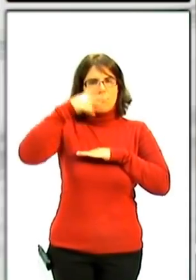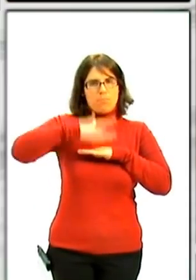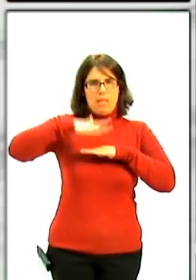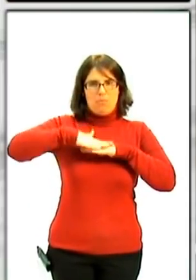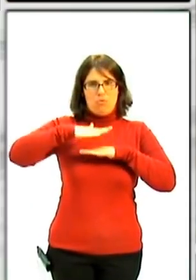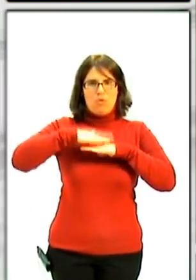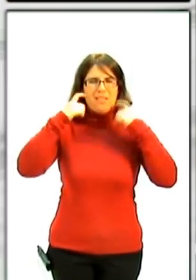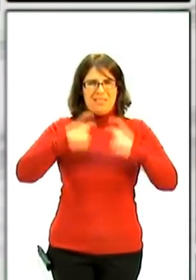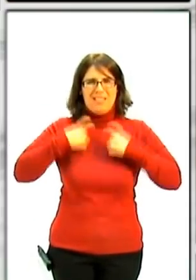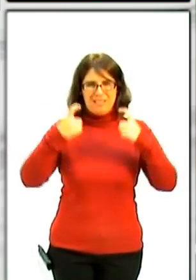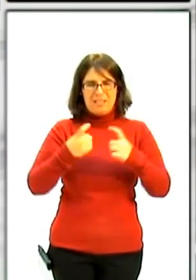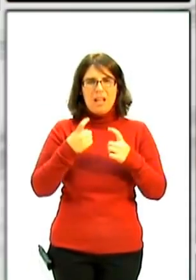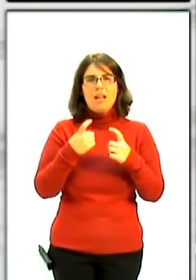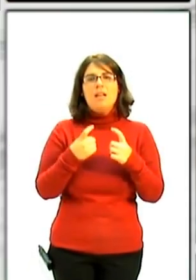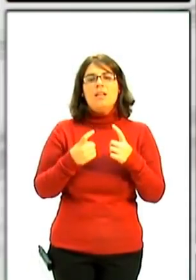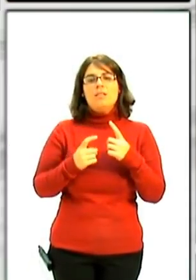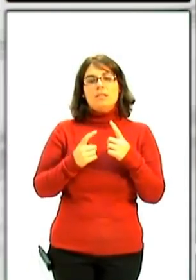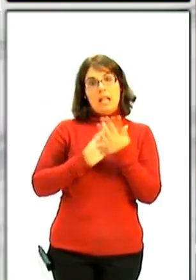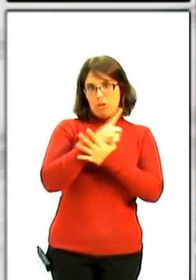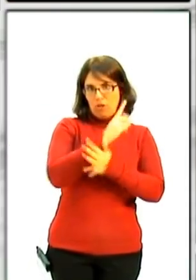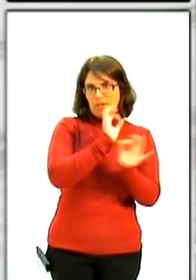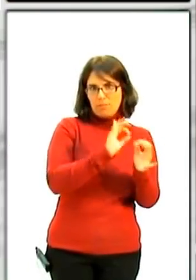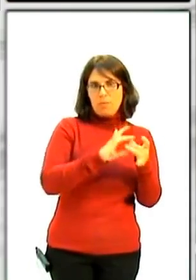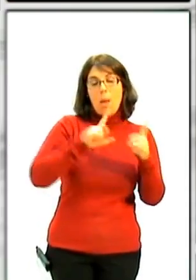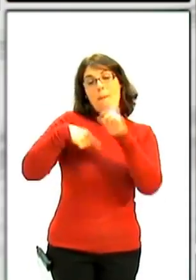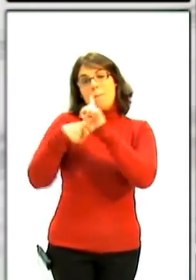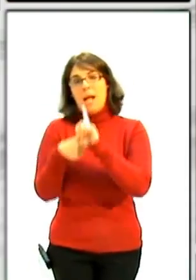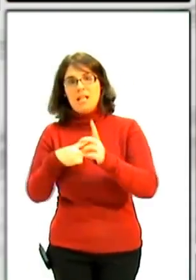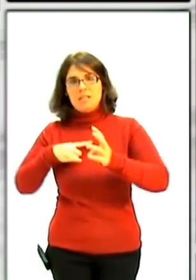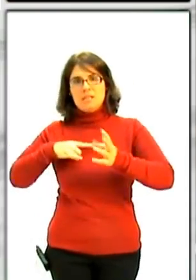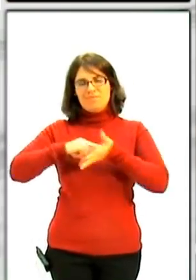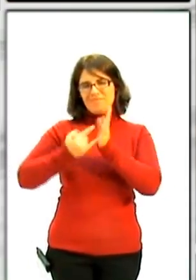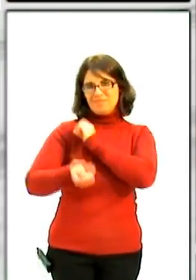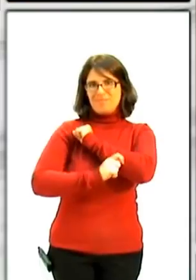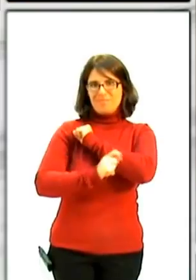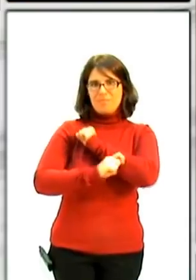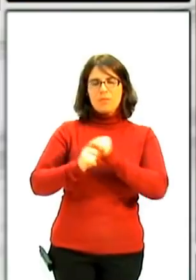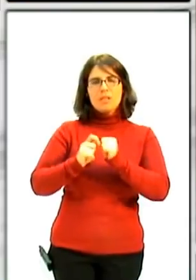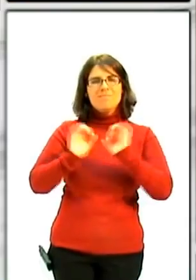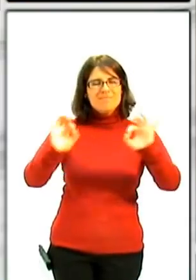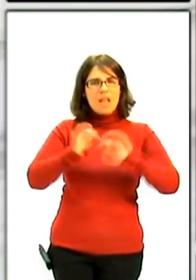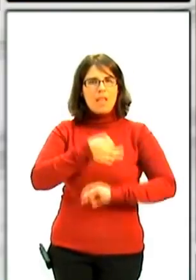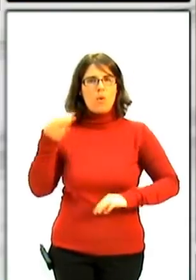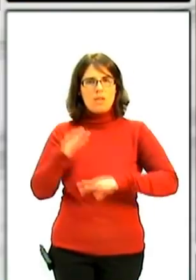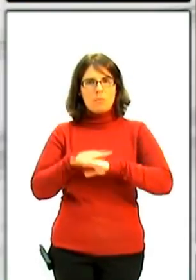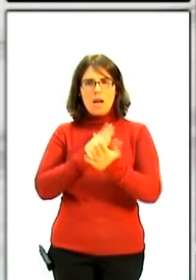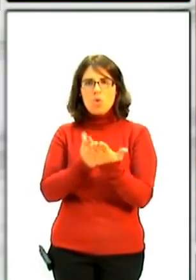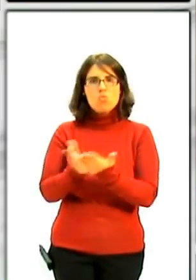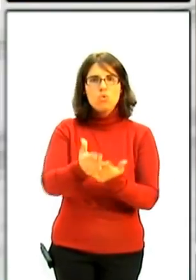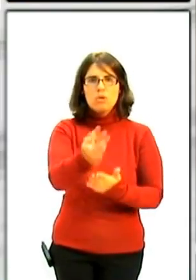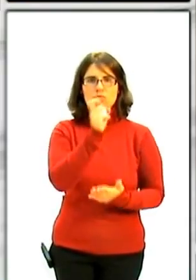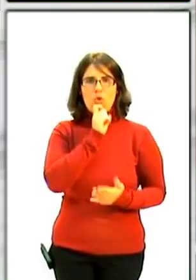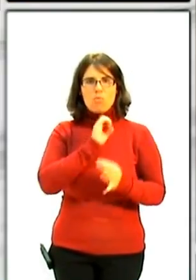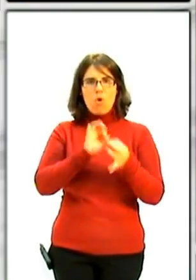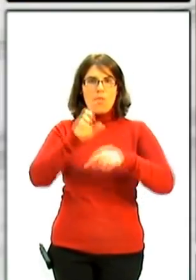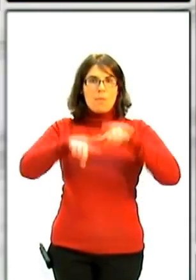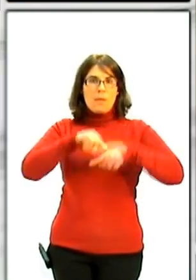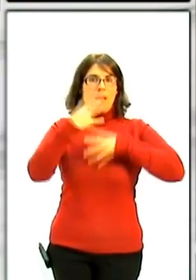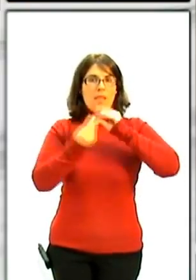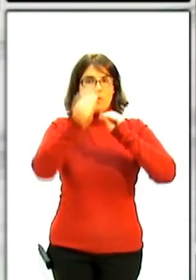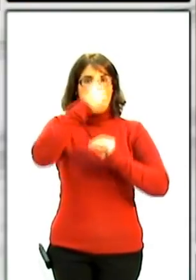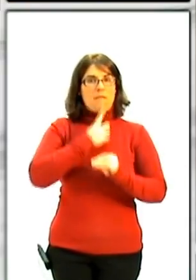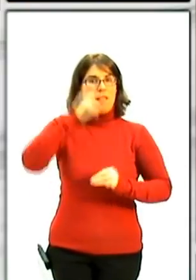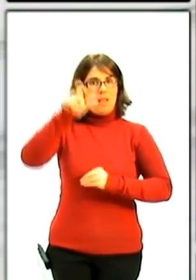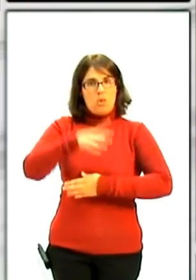luego técnicas adecuadas para el trazado de rutas, la configuración de perfiles especiales, pues hacen el